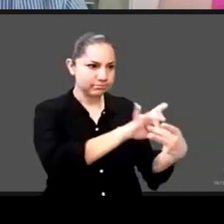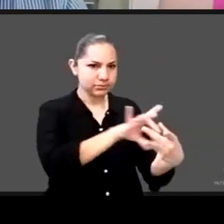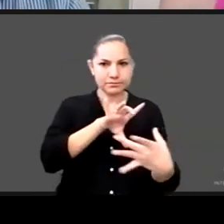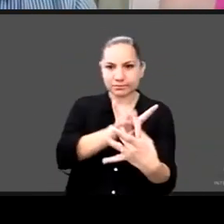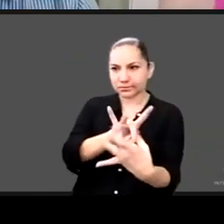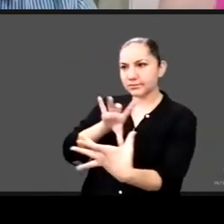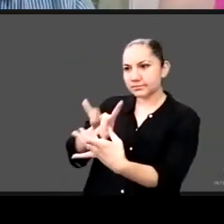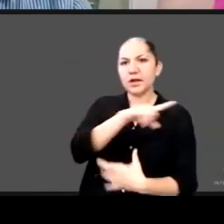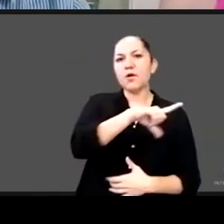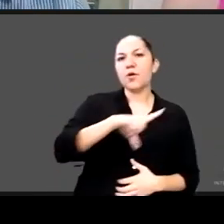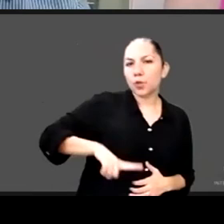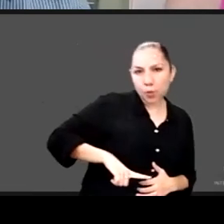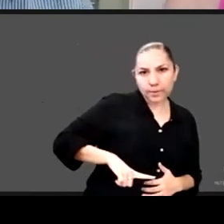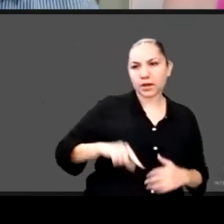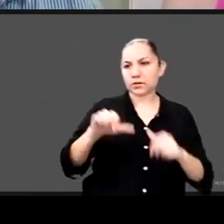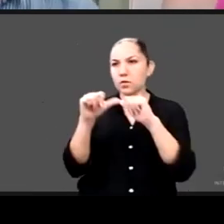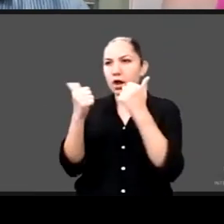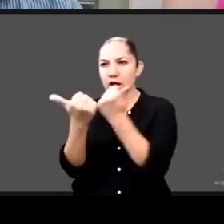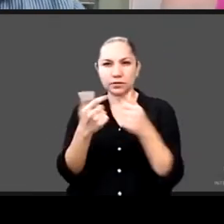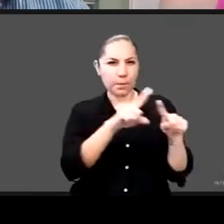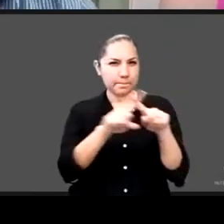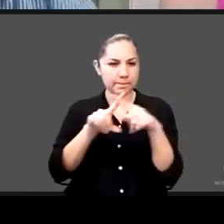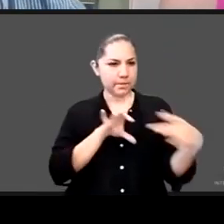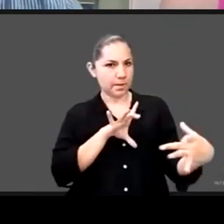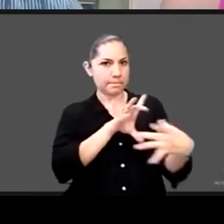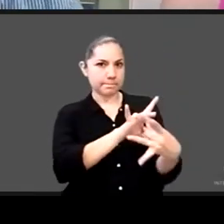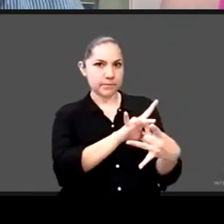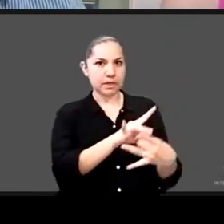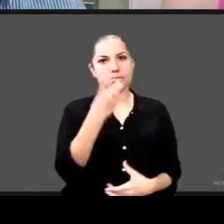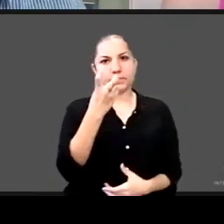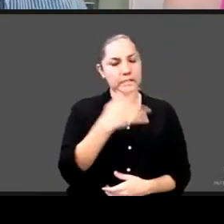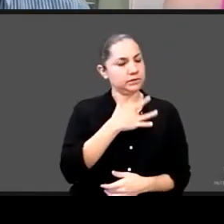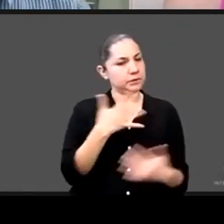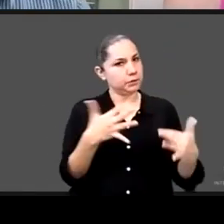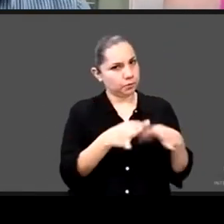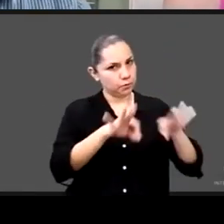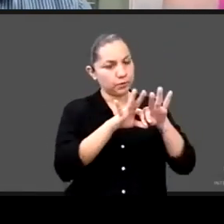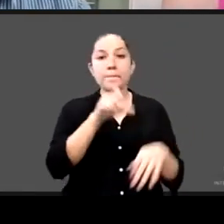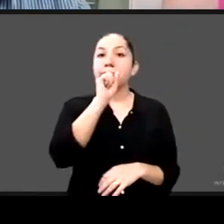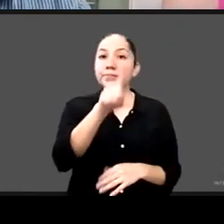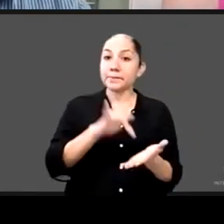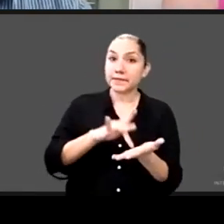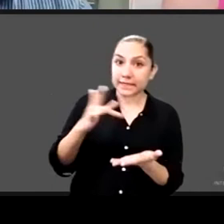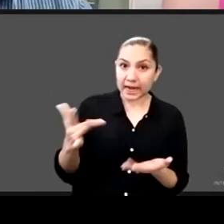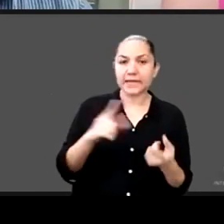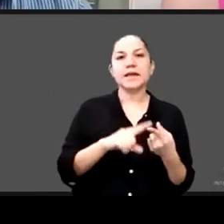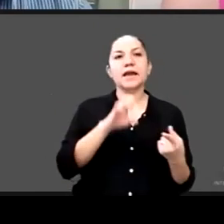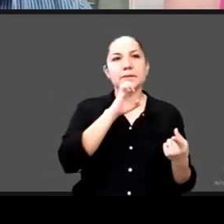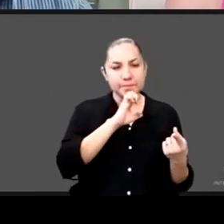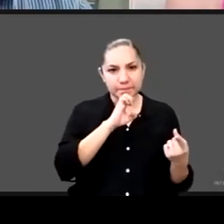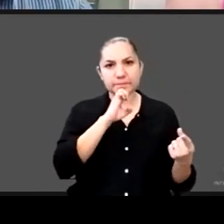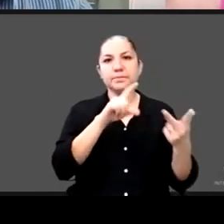civil que nos fortalece. También queremos expresar nuestro agradecimiento a Erika Ordóñez y Noé